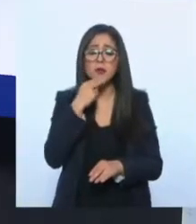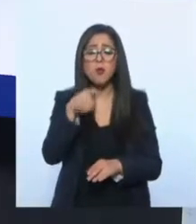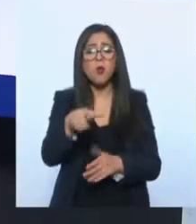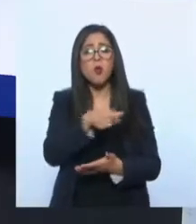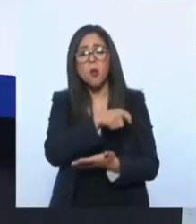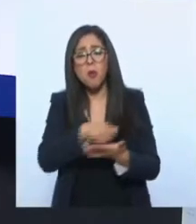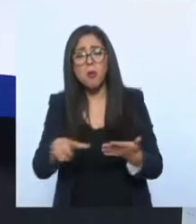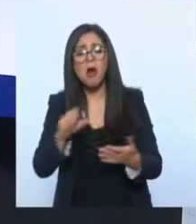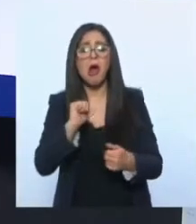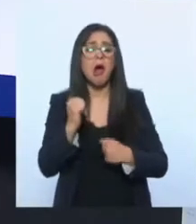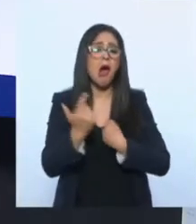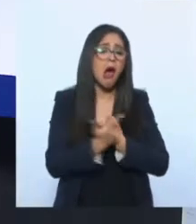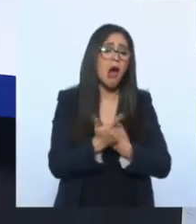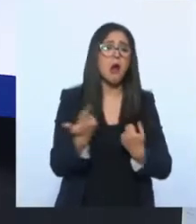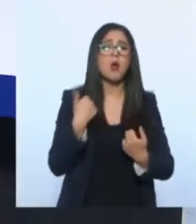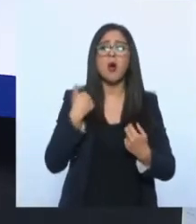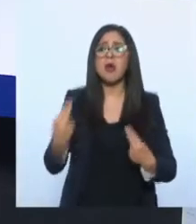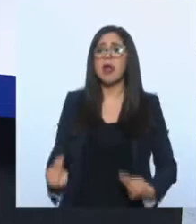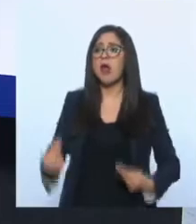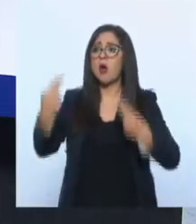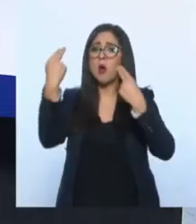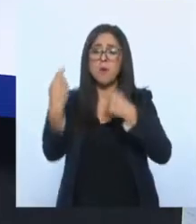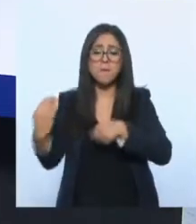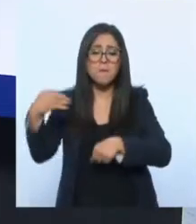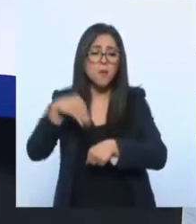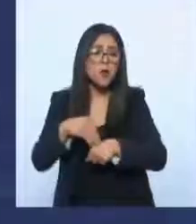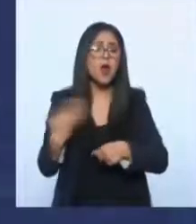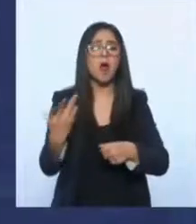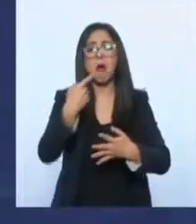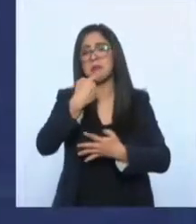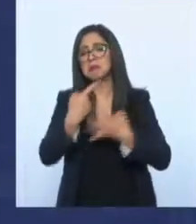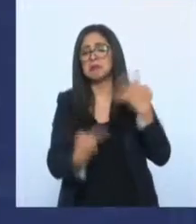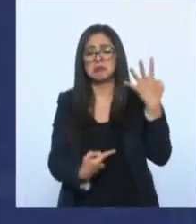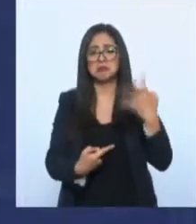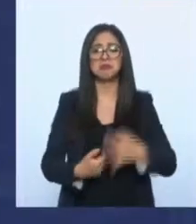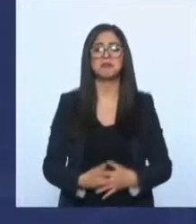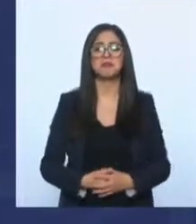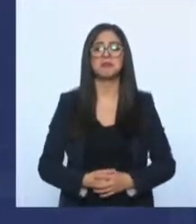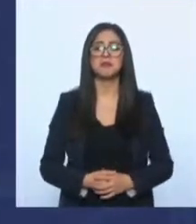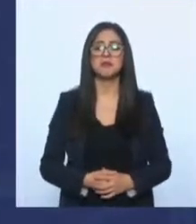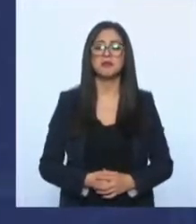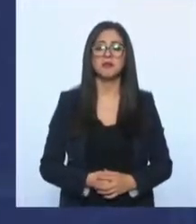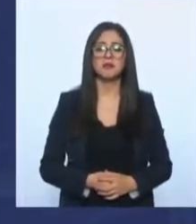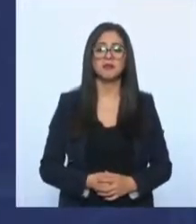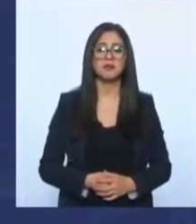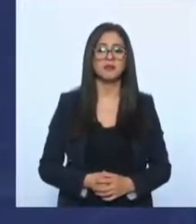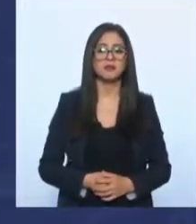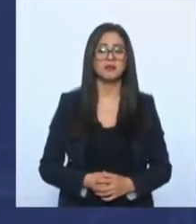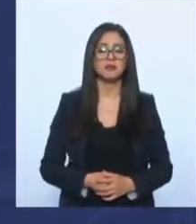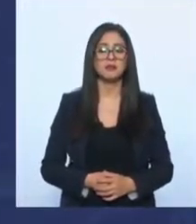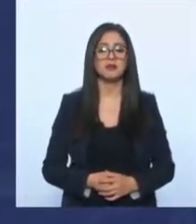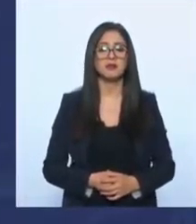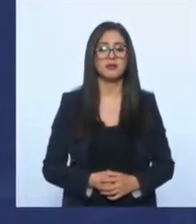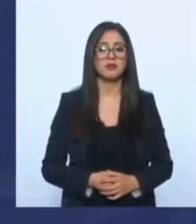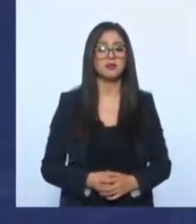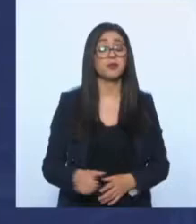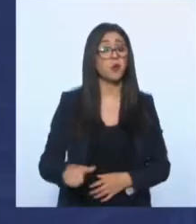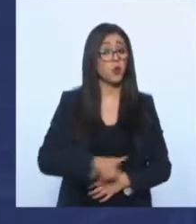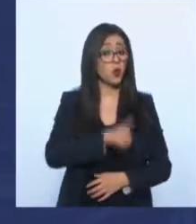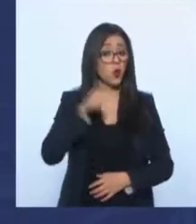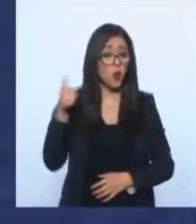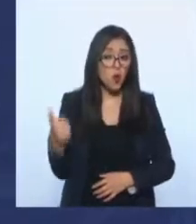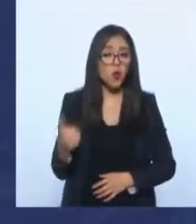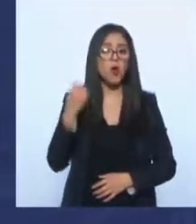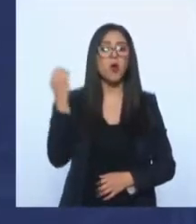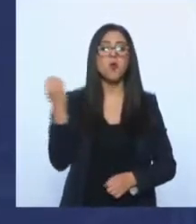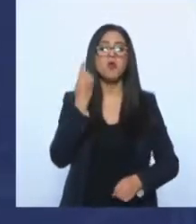mejor la inversión de un pequeño negocio o algún tema así, ¿no? Y lo otro que hablábamos también como opción que también tienen